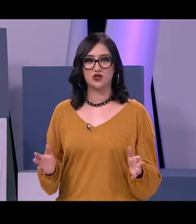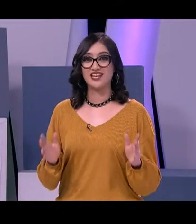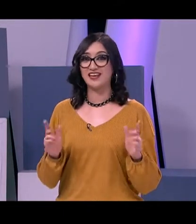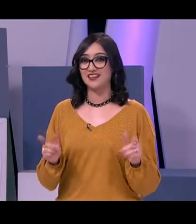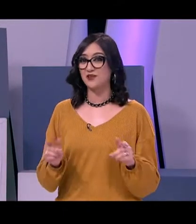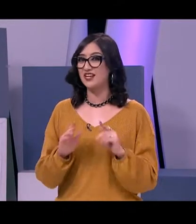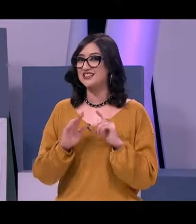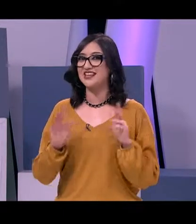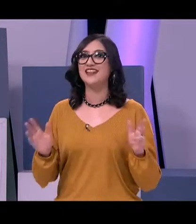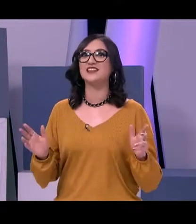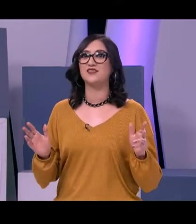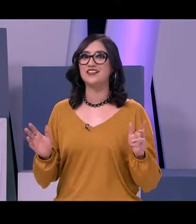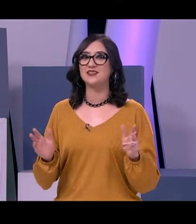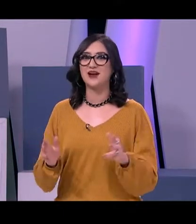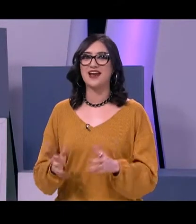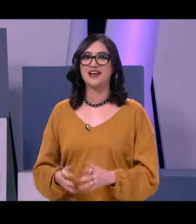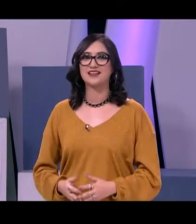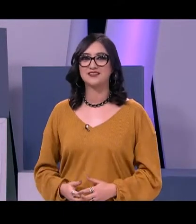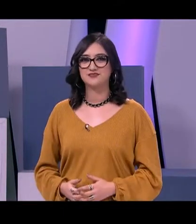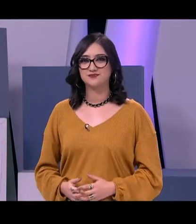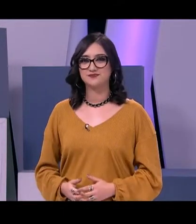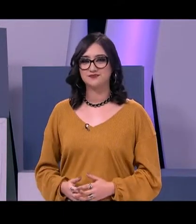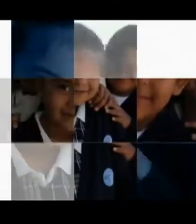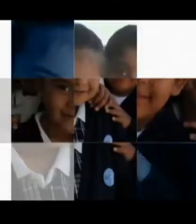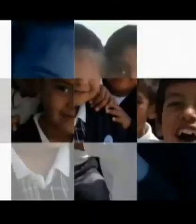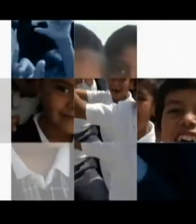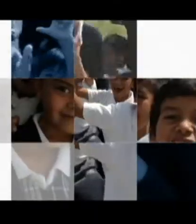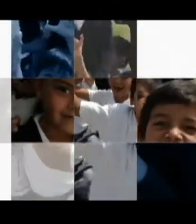su atención y que tengan un excelente fin de semana.